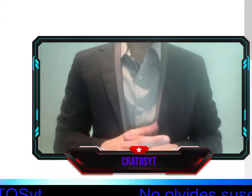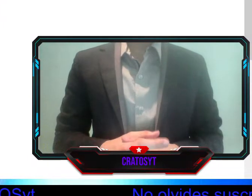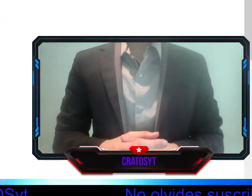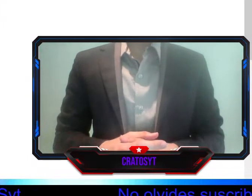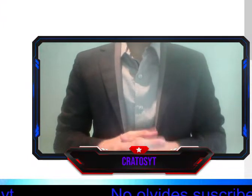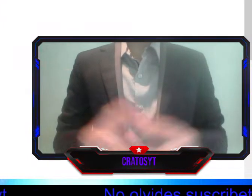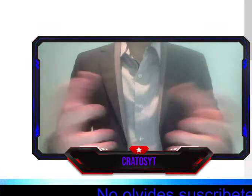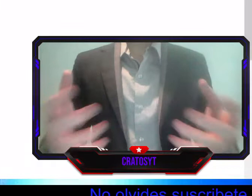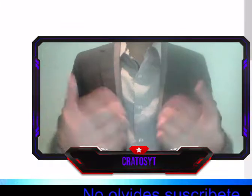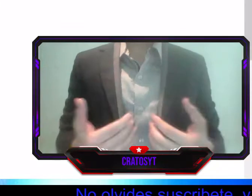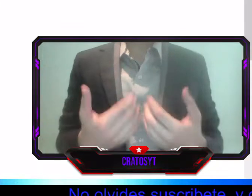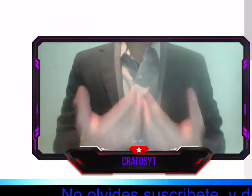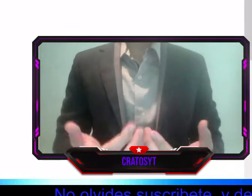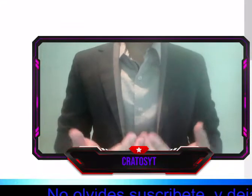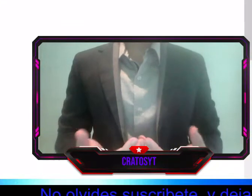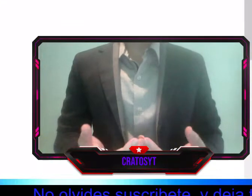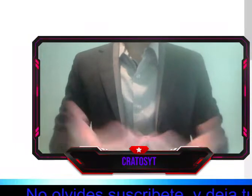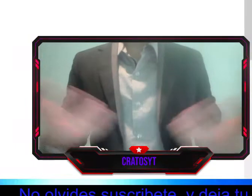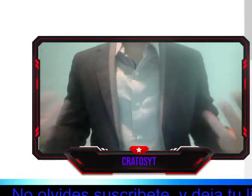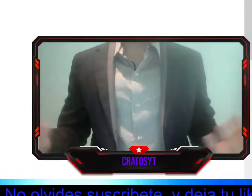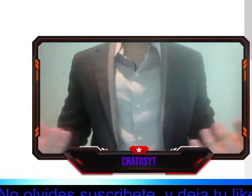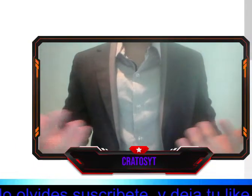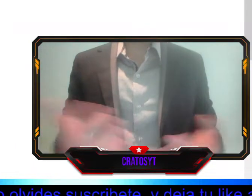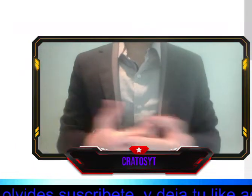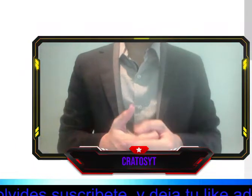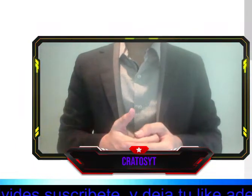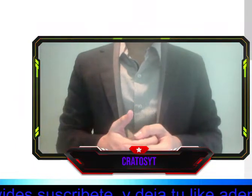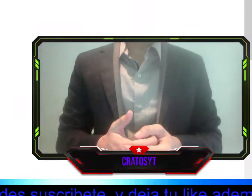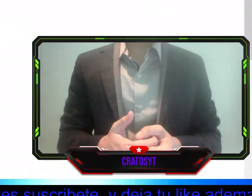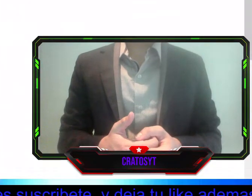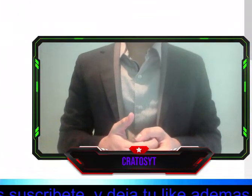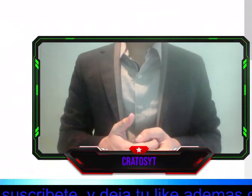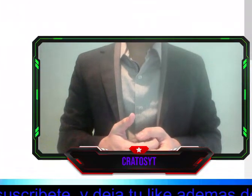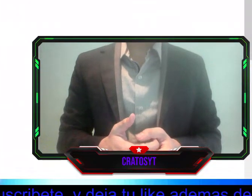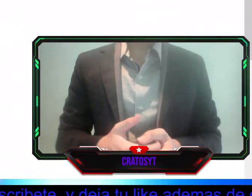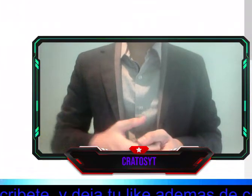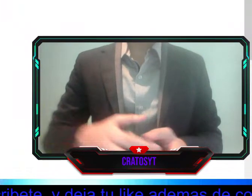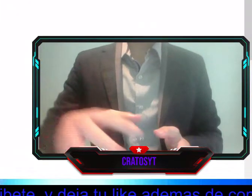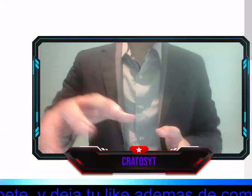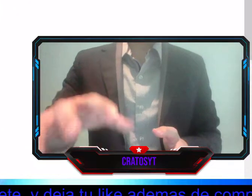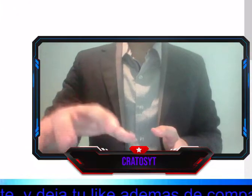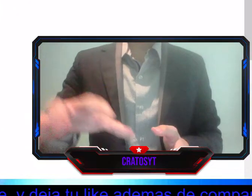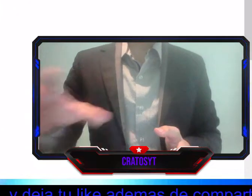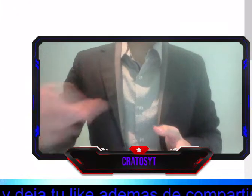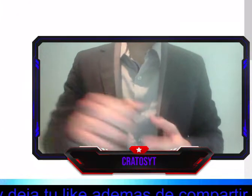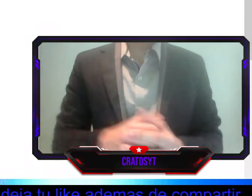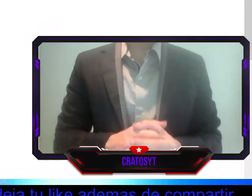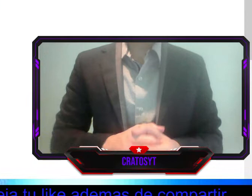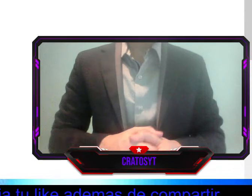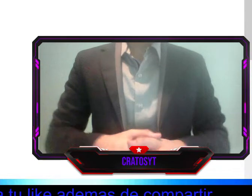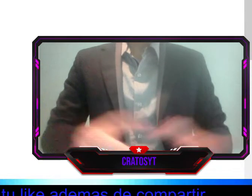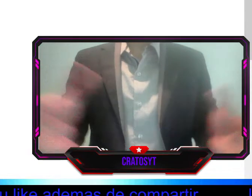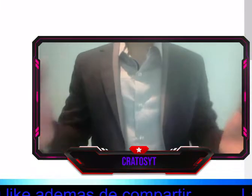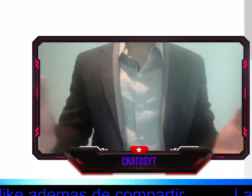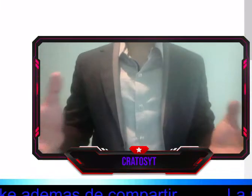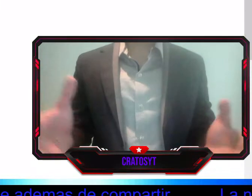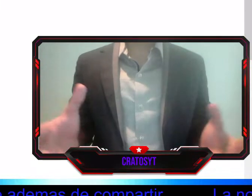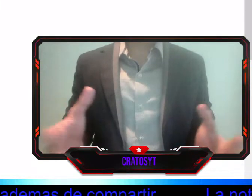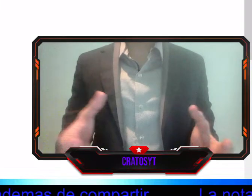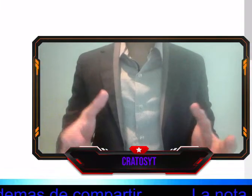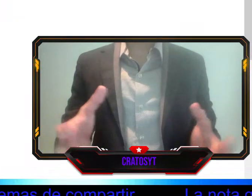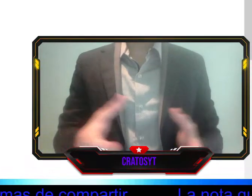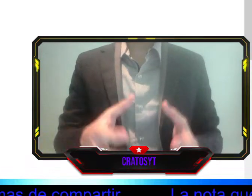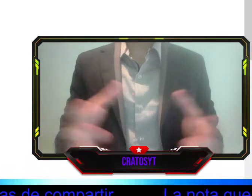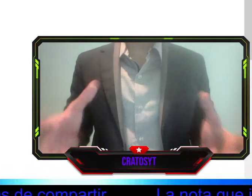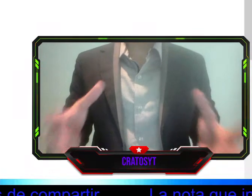elementos que pues nos venían causando daño, y sobre todo en la petrolera, la cual así a los dirigentes sindicales multimillonarios,